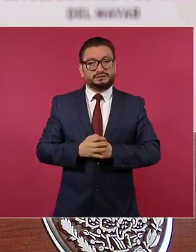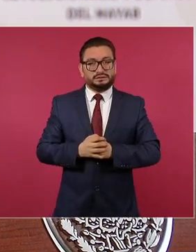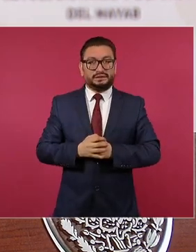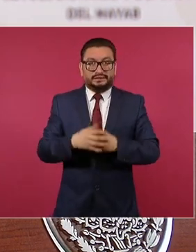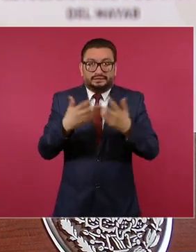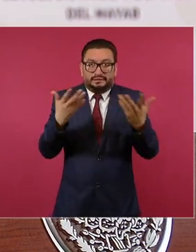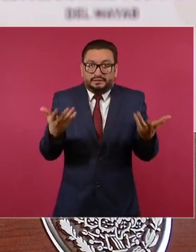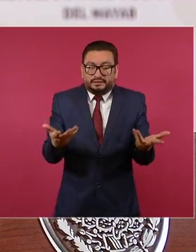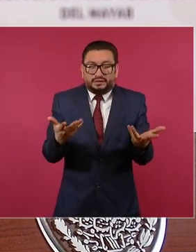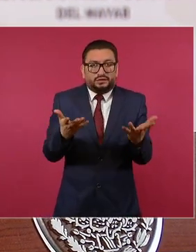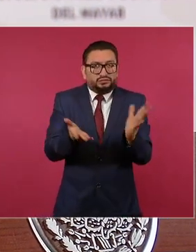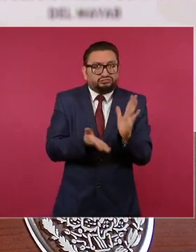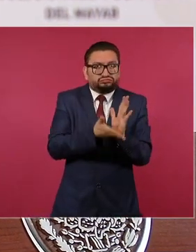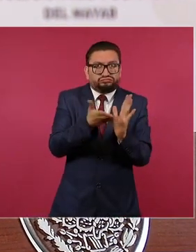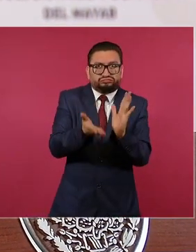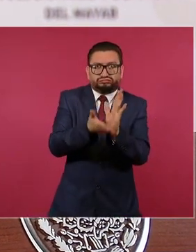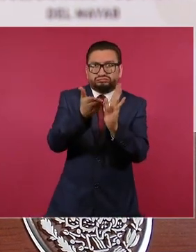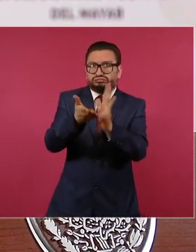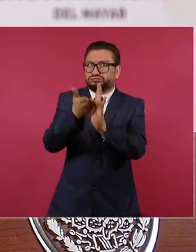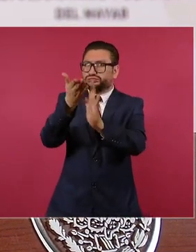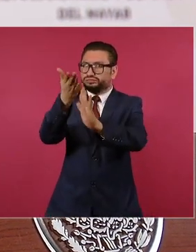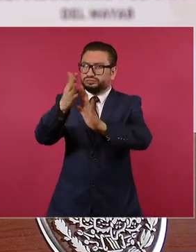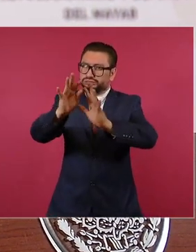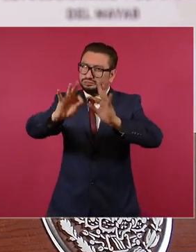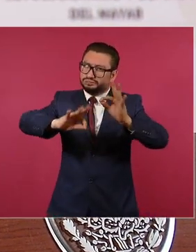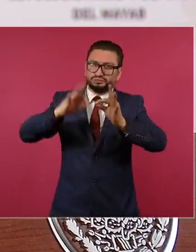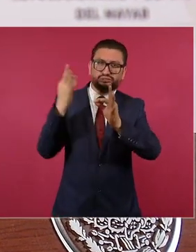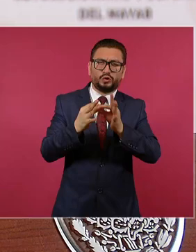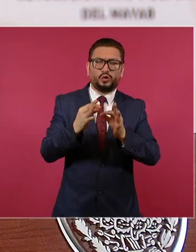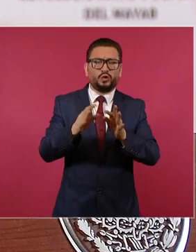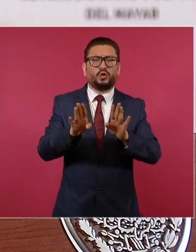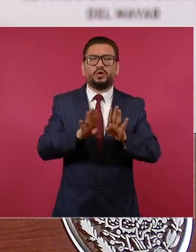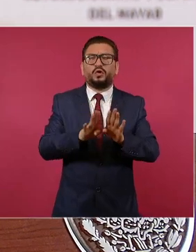Esa obra solo se puede hacer